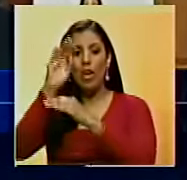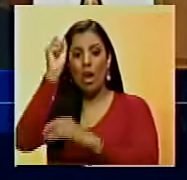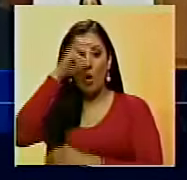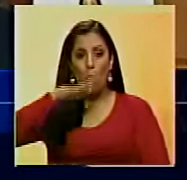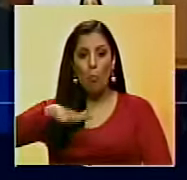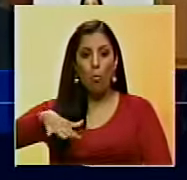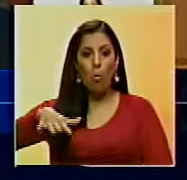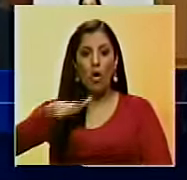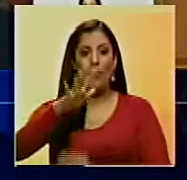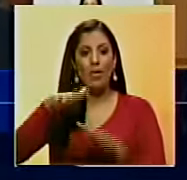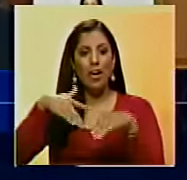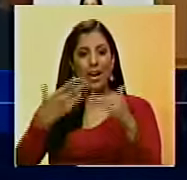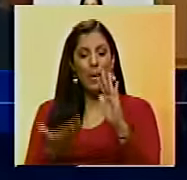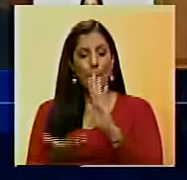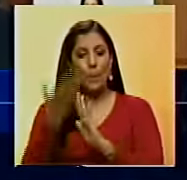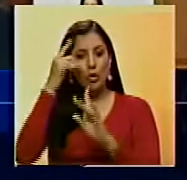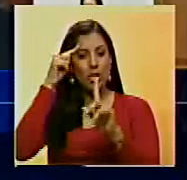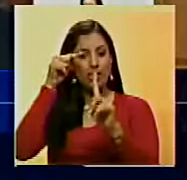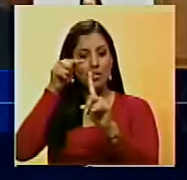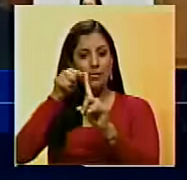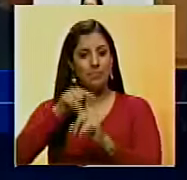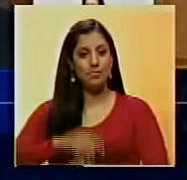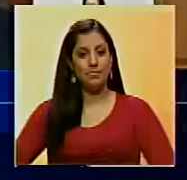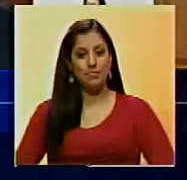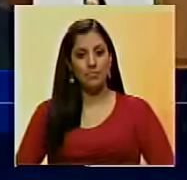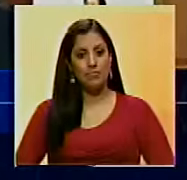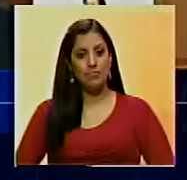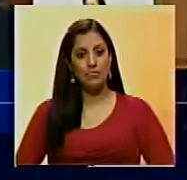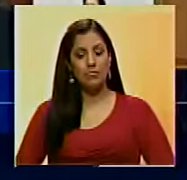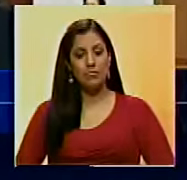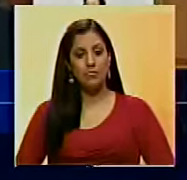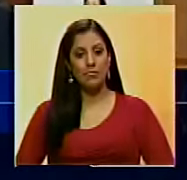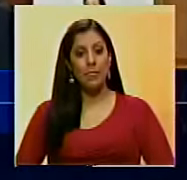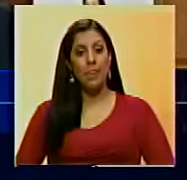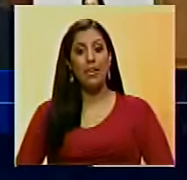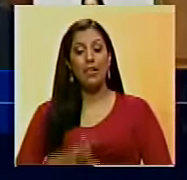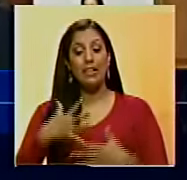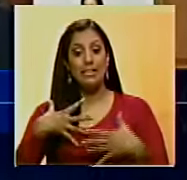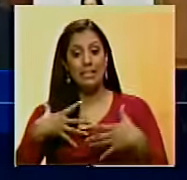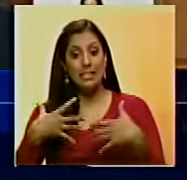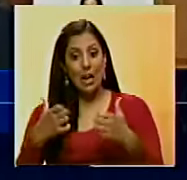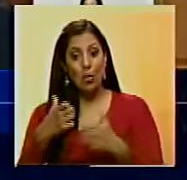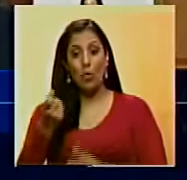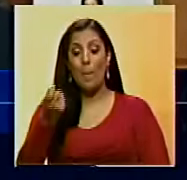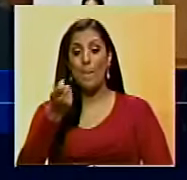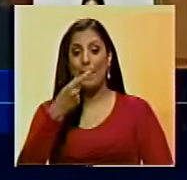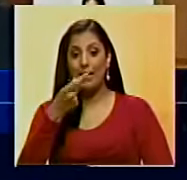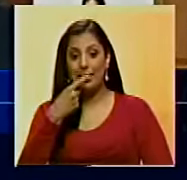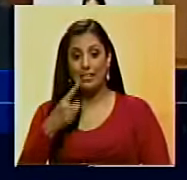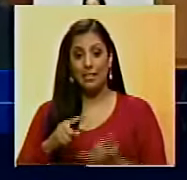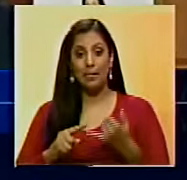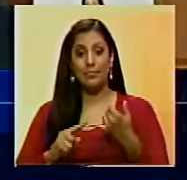pueblo en aspectos fundamentales de la salud, medicina,